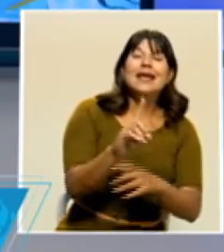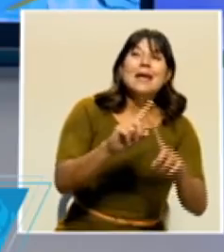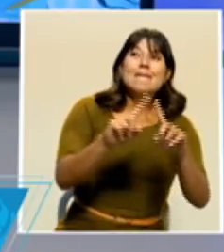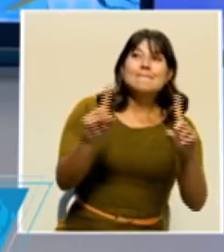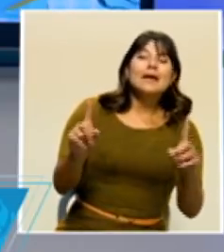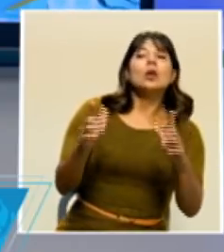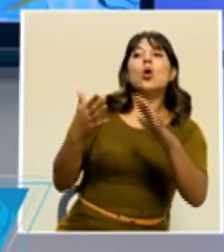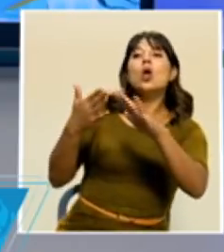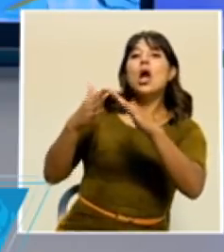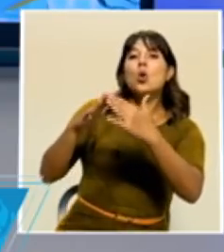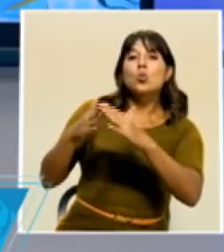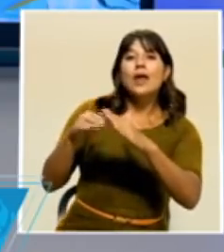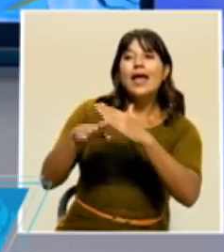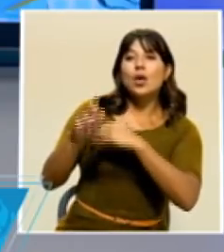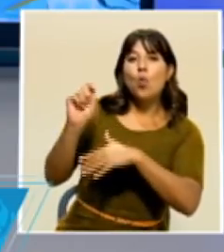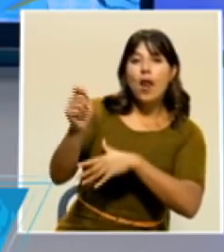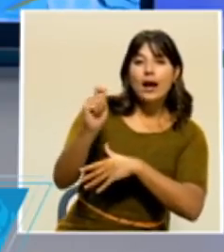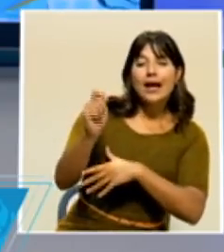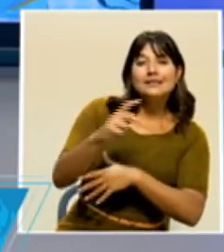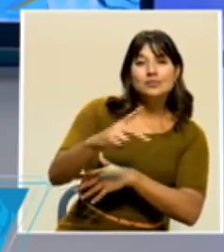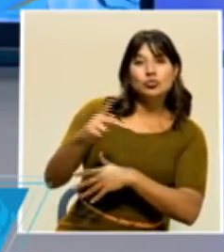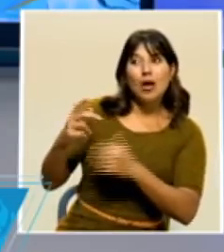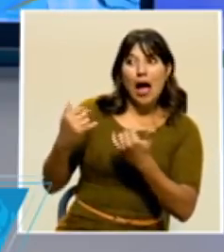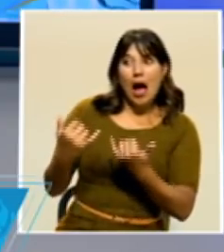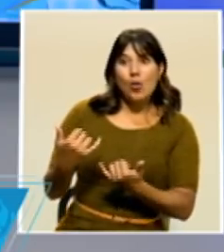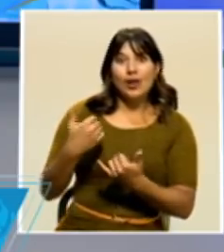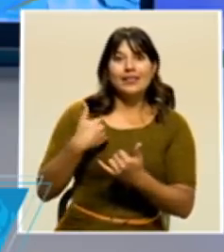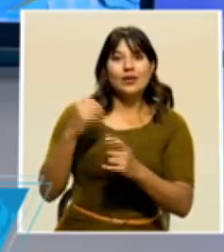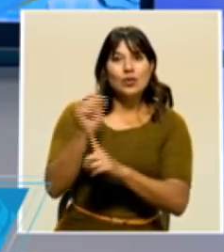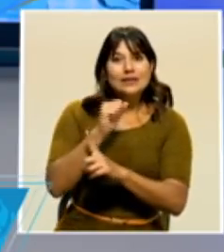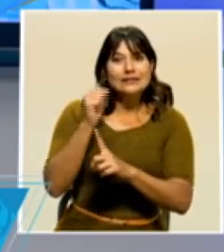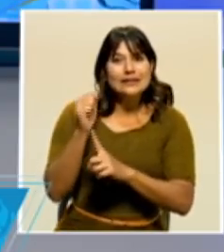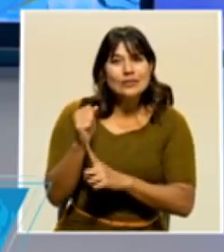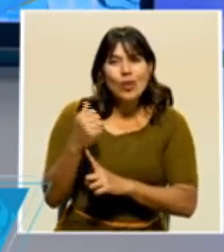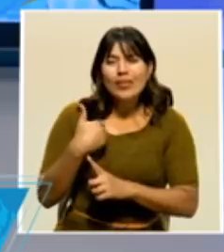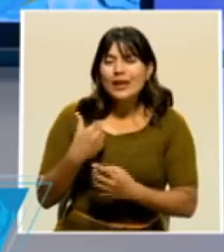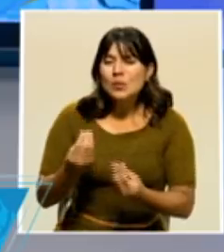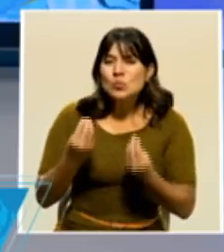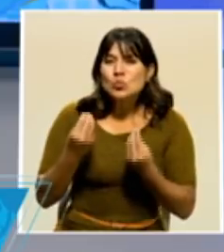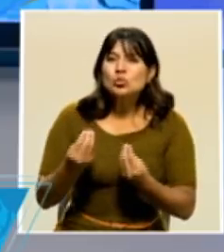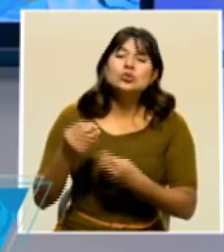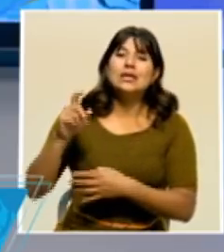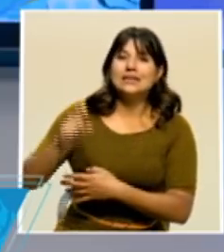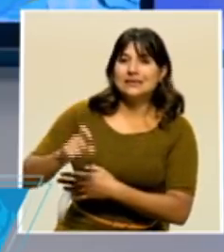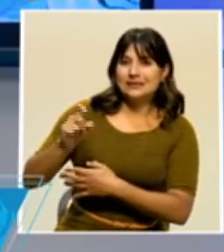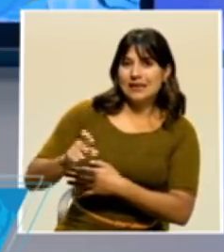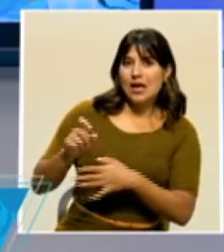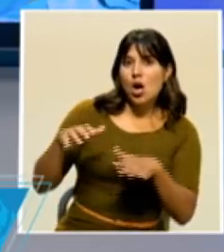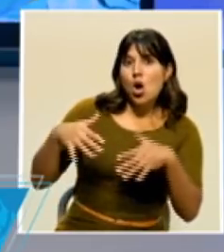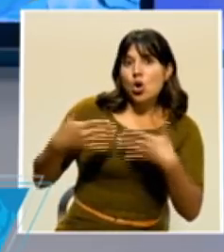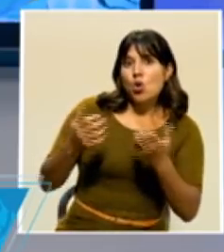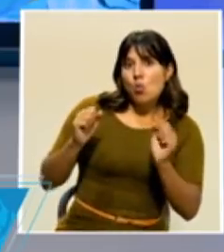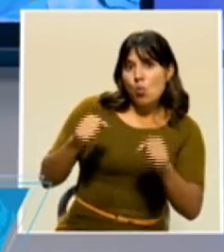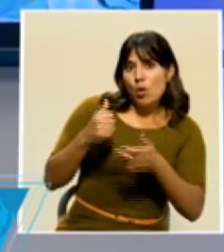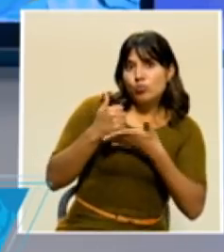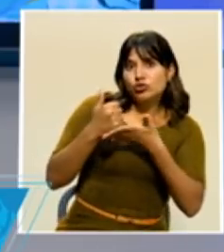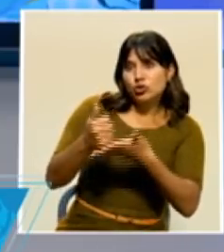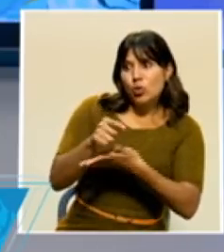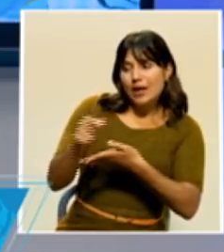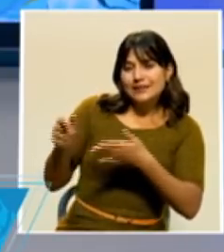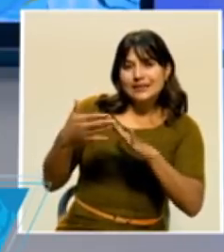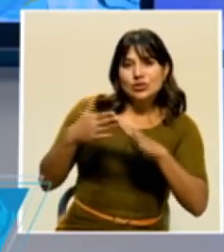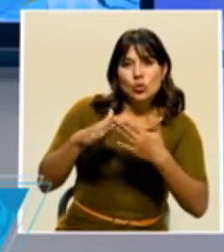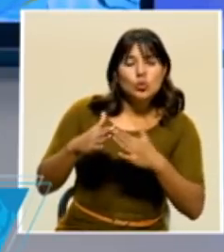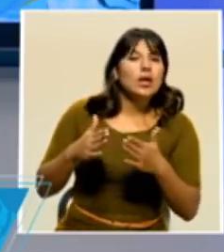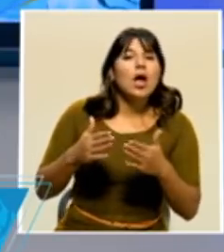de Punta Arenas están viviendo situaciones de muchísima necesidad. ¿Cómo se puede ayudar a estas comunidades?